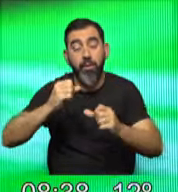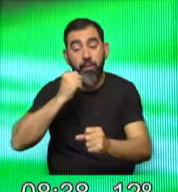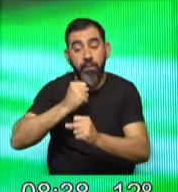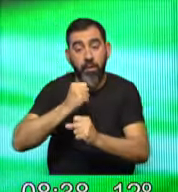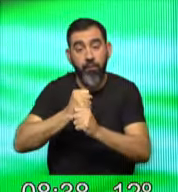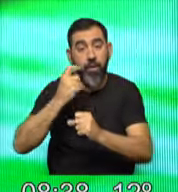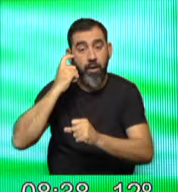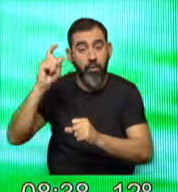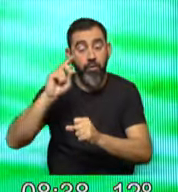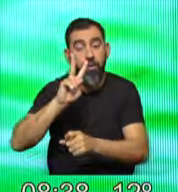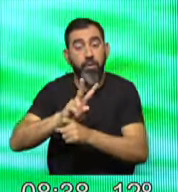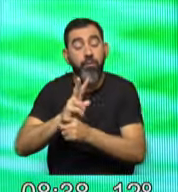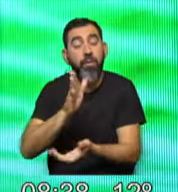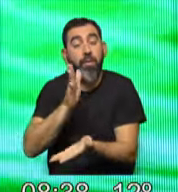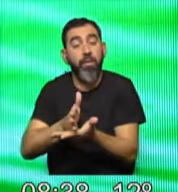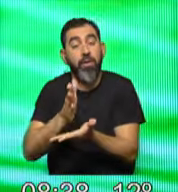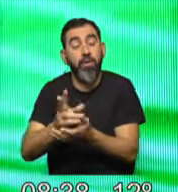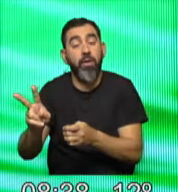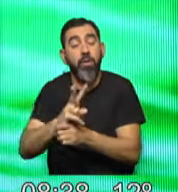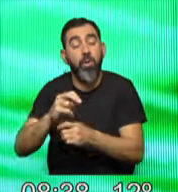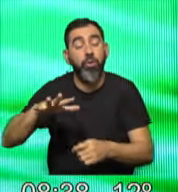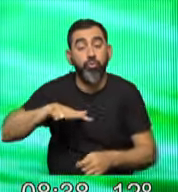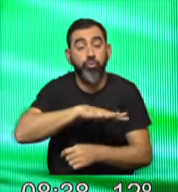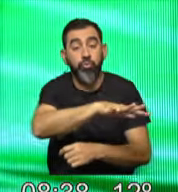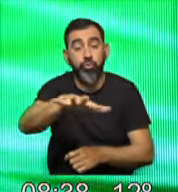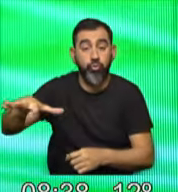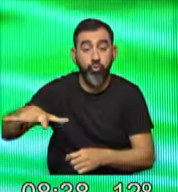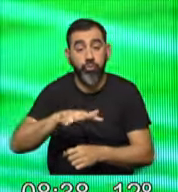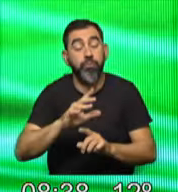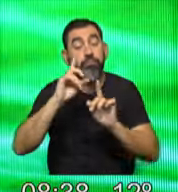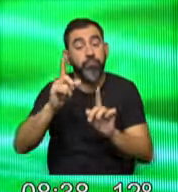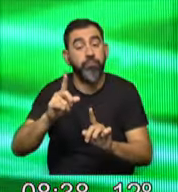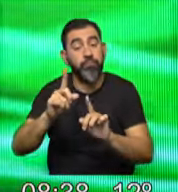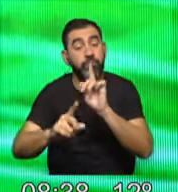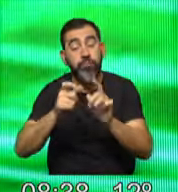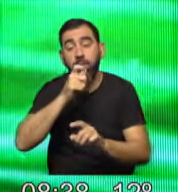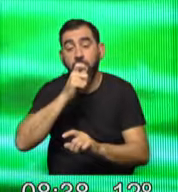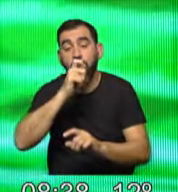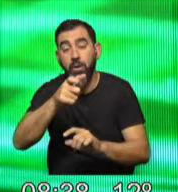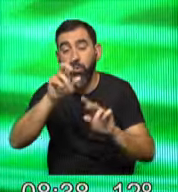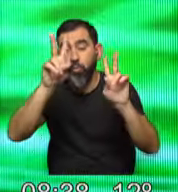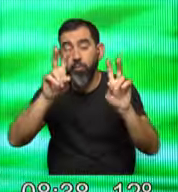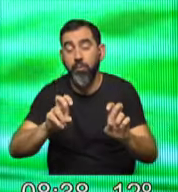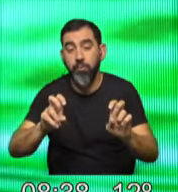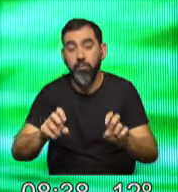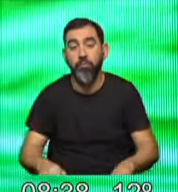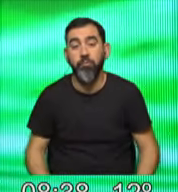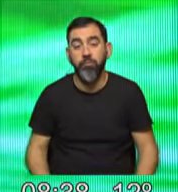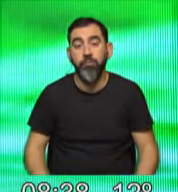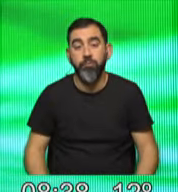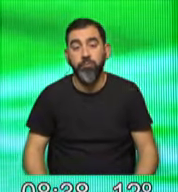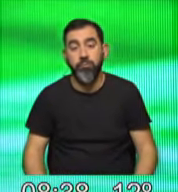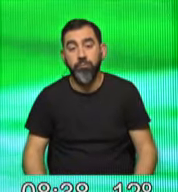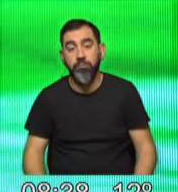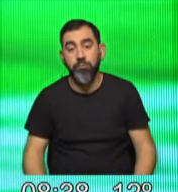trabajadores para defender los derechos en materia de seguridad social Pero también que tiene algunos fundamentos que yo creo Y esta es la discusión